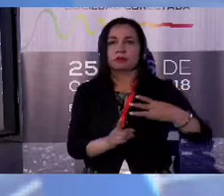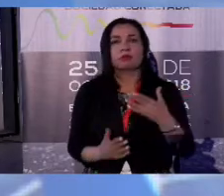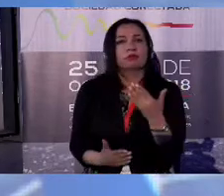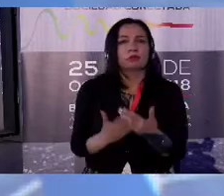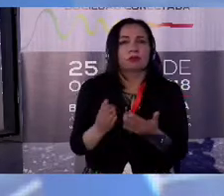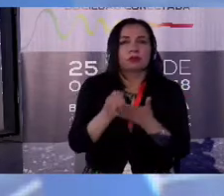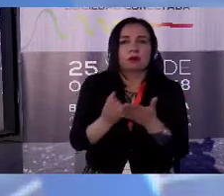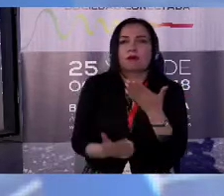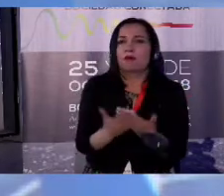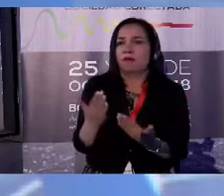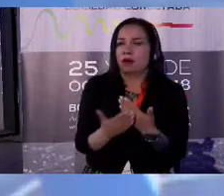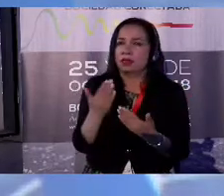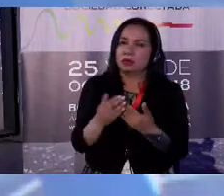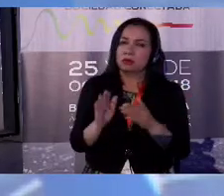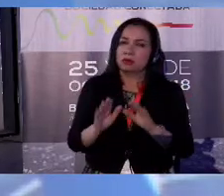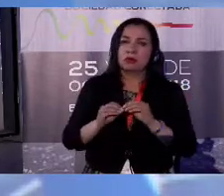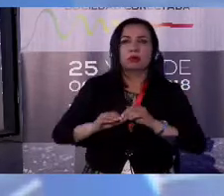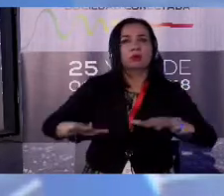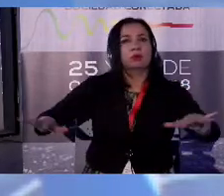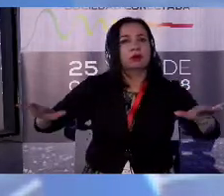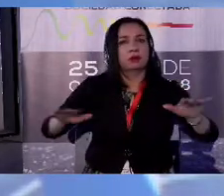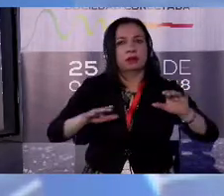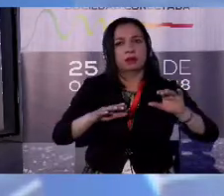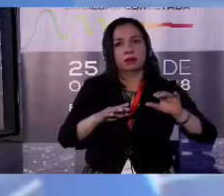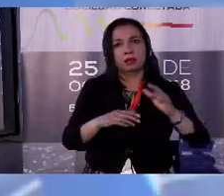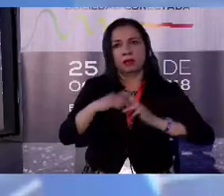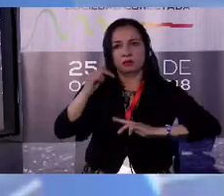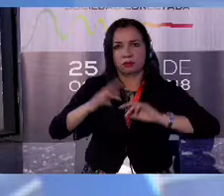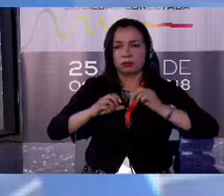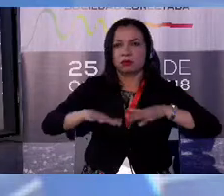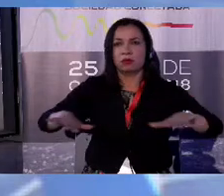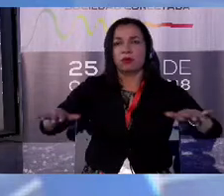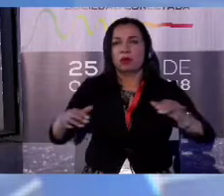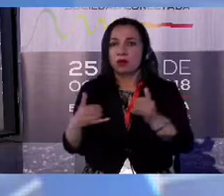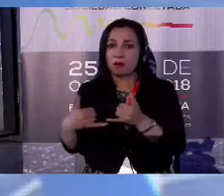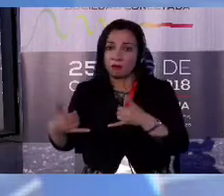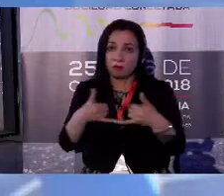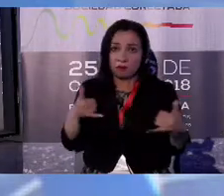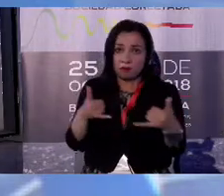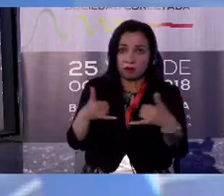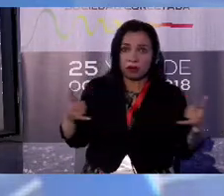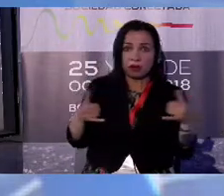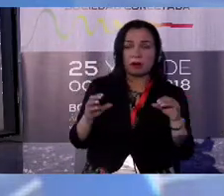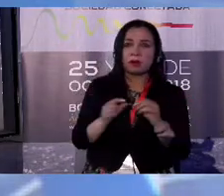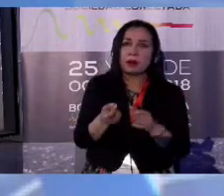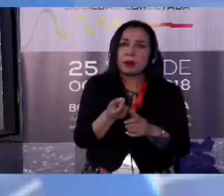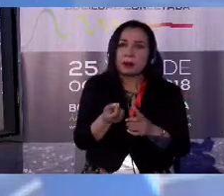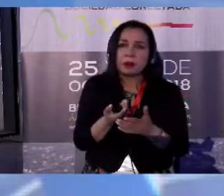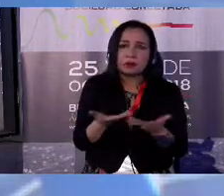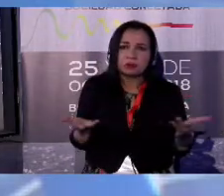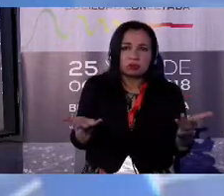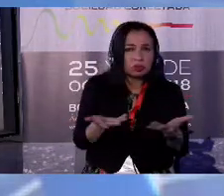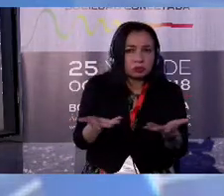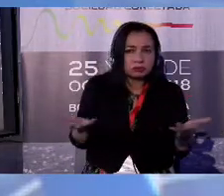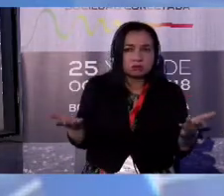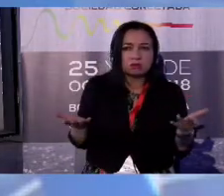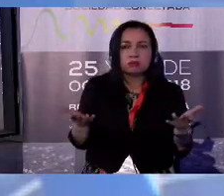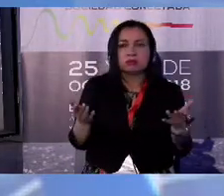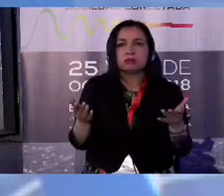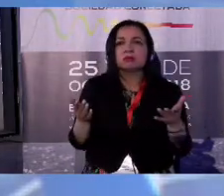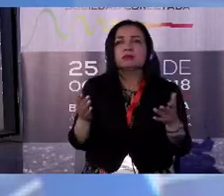facilitar el despliegue de infraestructura, no solamente fibra, pero también el uso de células pequeñas. Y recientemente hemos